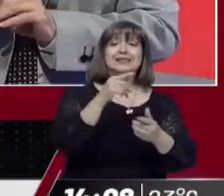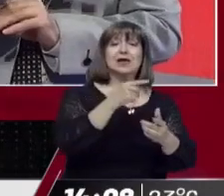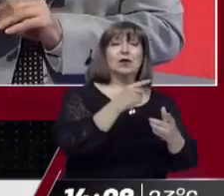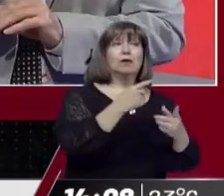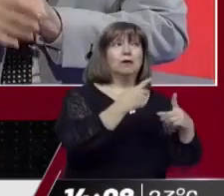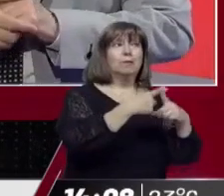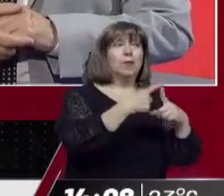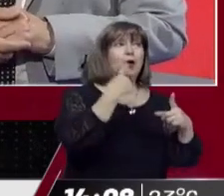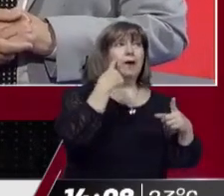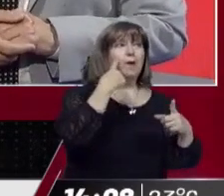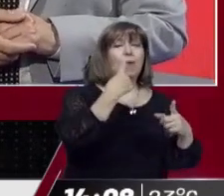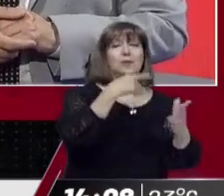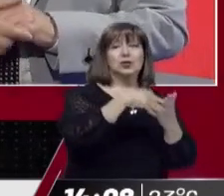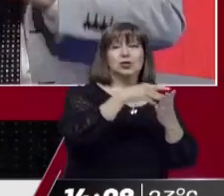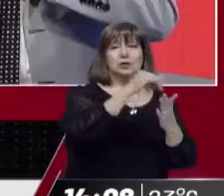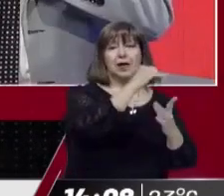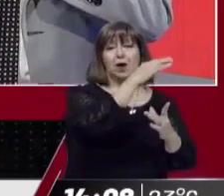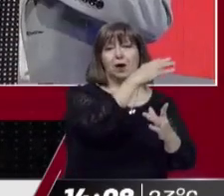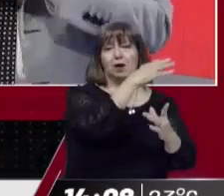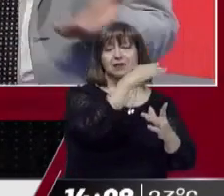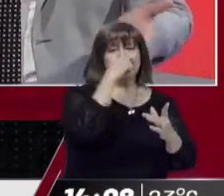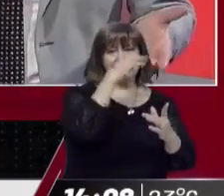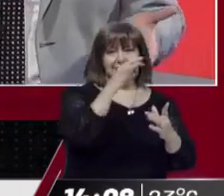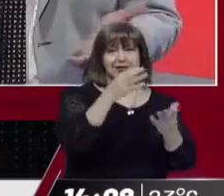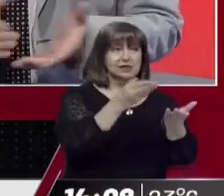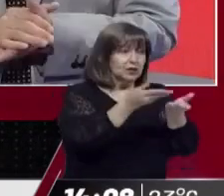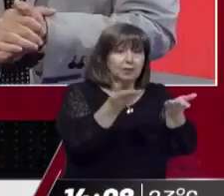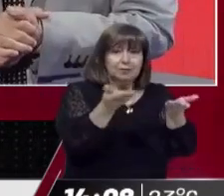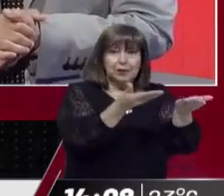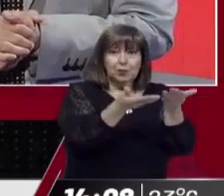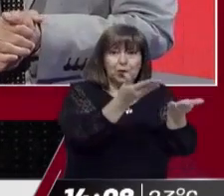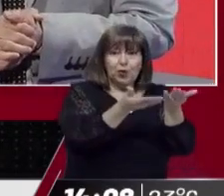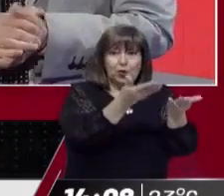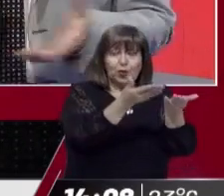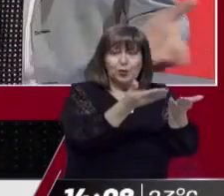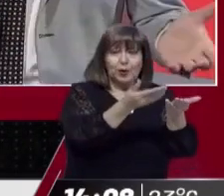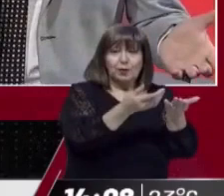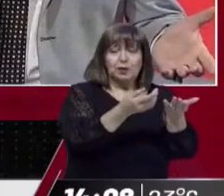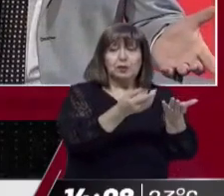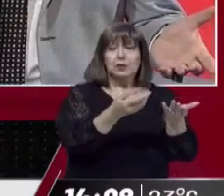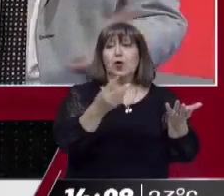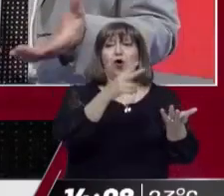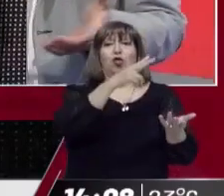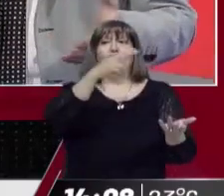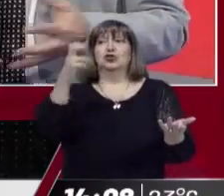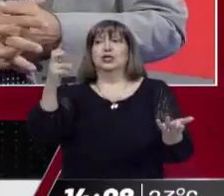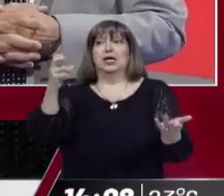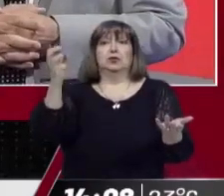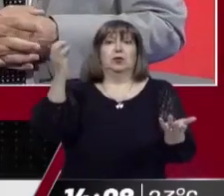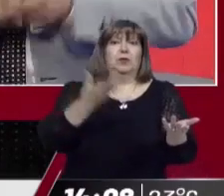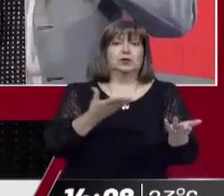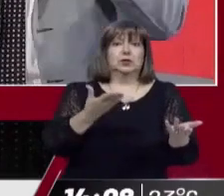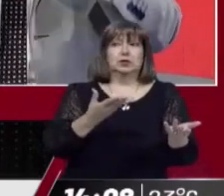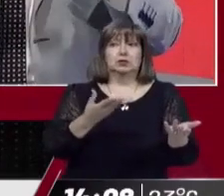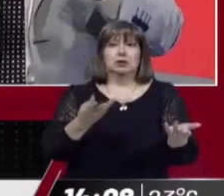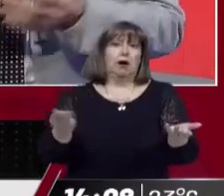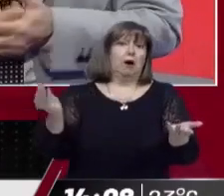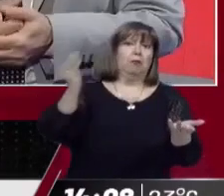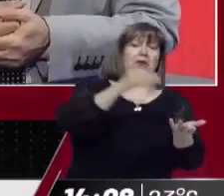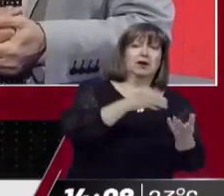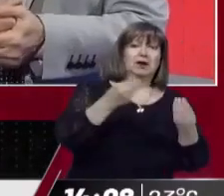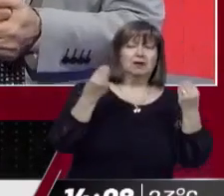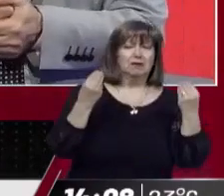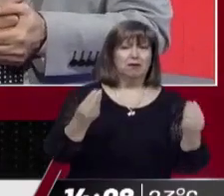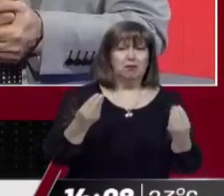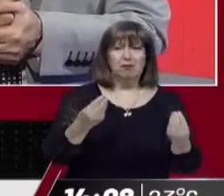cálculo, digamos, acumulativo. Entonces, allí tienen un parámetro. No debe ser algo antojadizo. ¿A quién se le